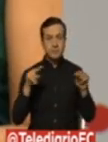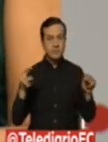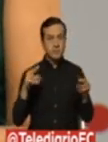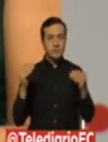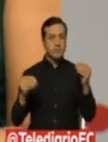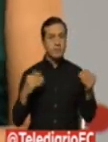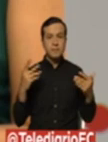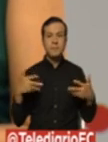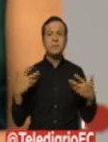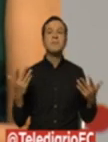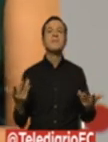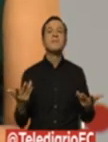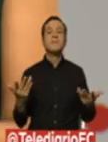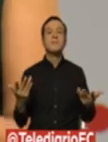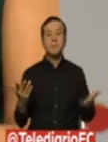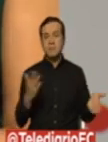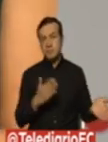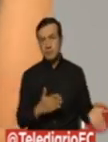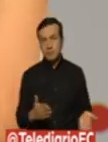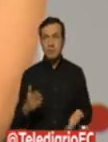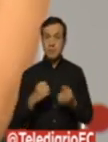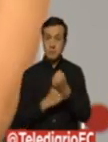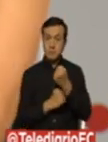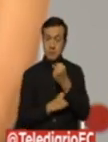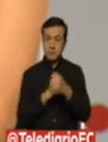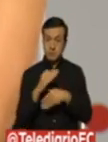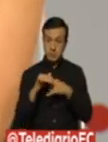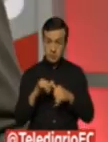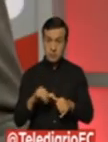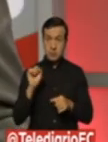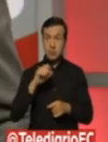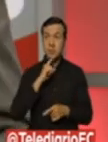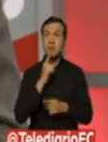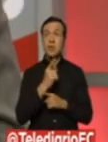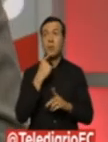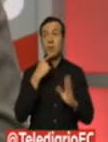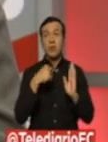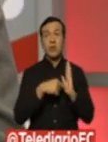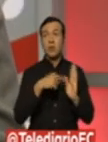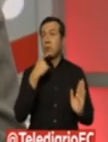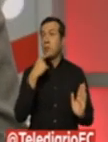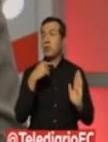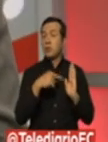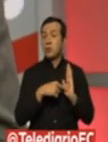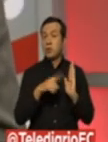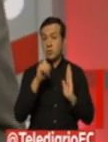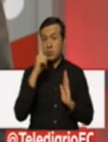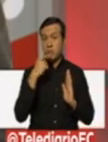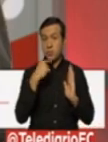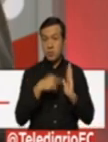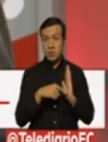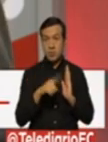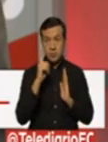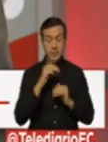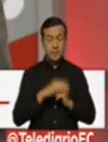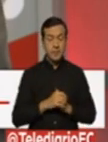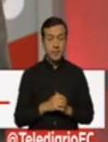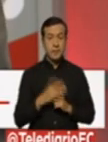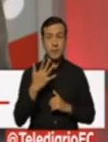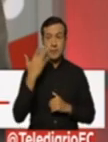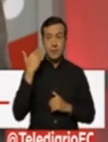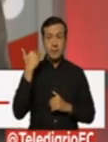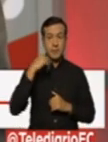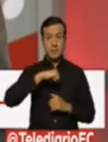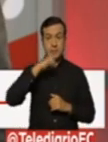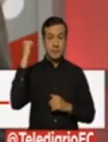como se han desarrollado son sostenibles en el tiempo por supuesto le pongo le pongo por ejemplo uno que uno que ganó recientemente